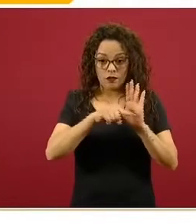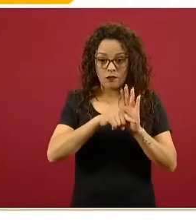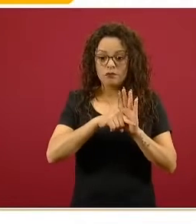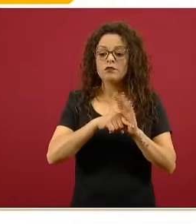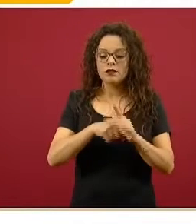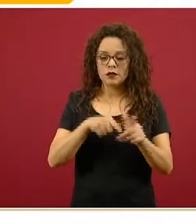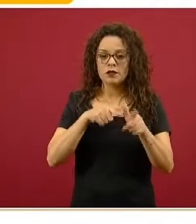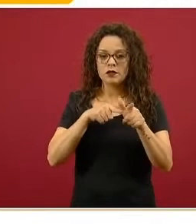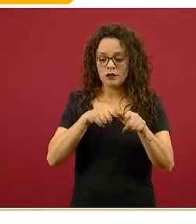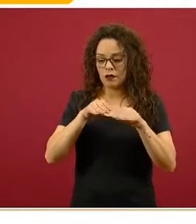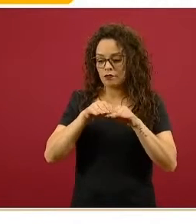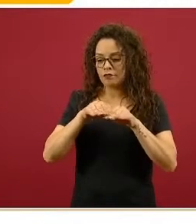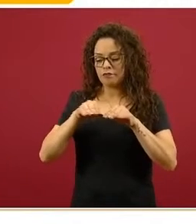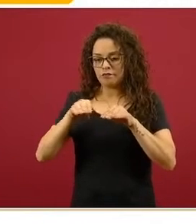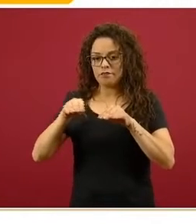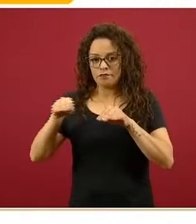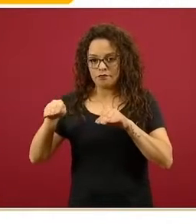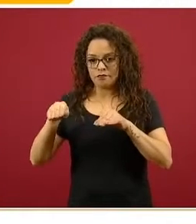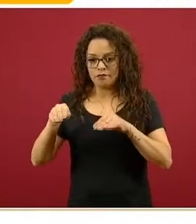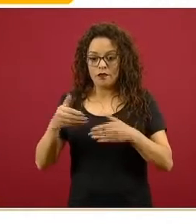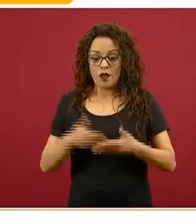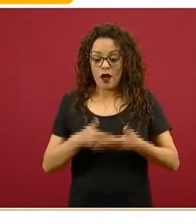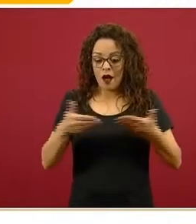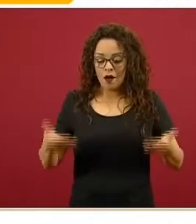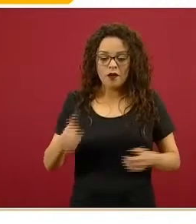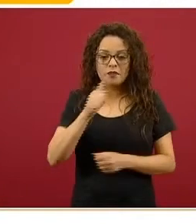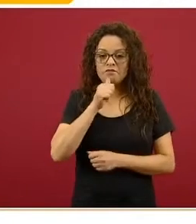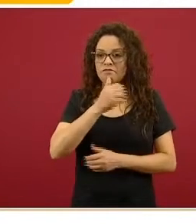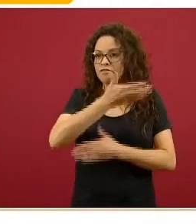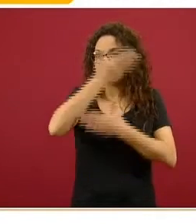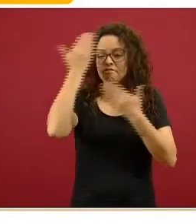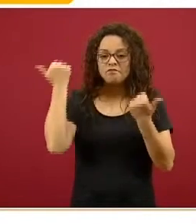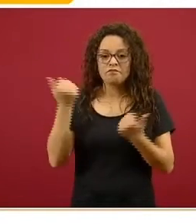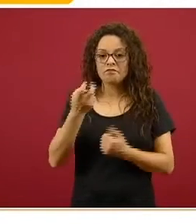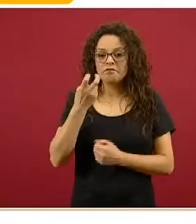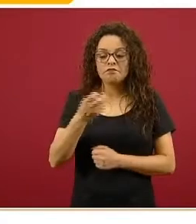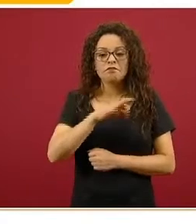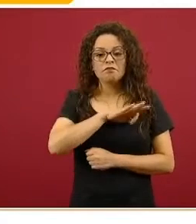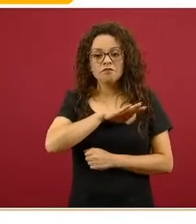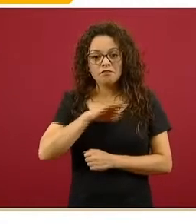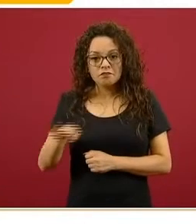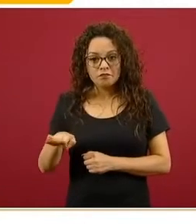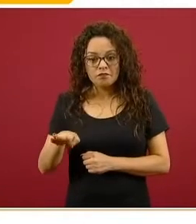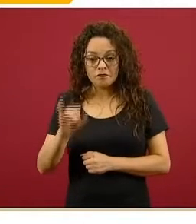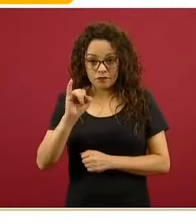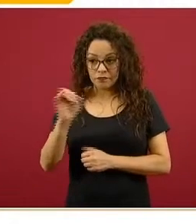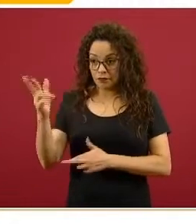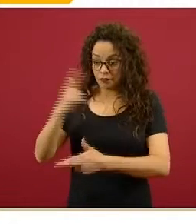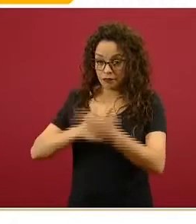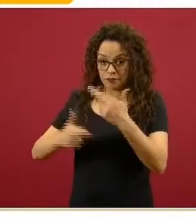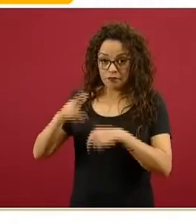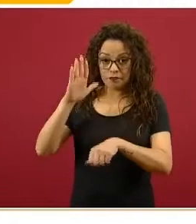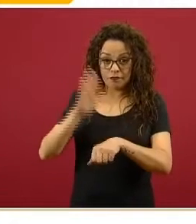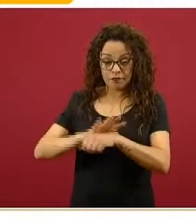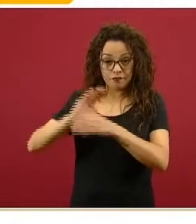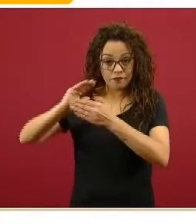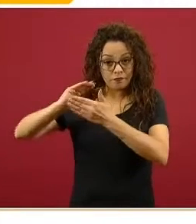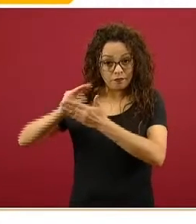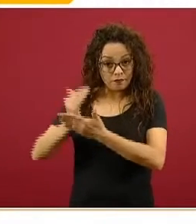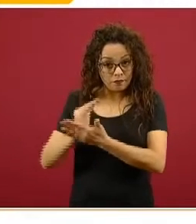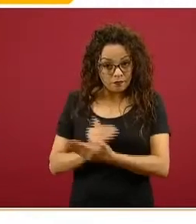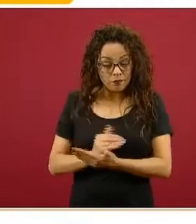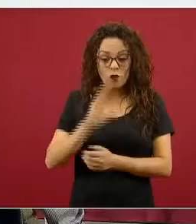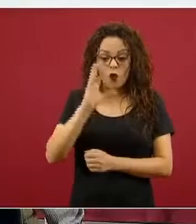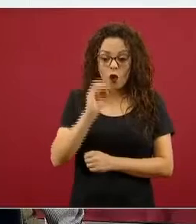meseta después de un descenso, y a la fecha no sabemos cómo esto tanto puede ser que vuelva a bajar o que